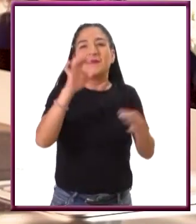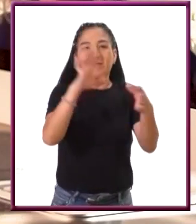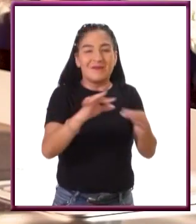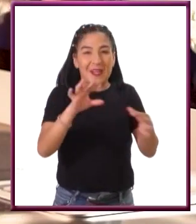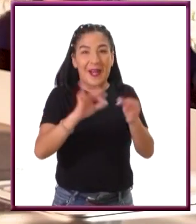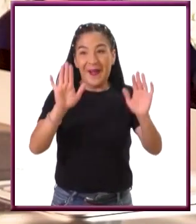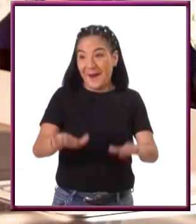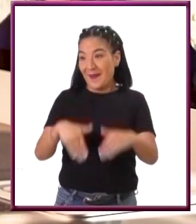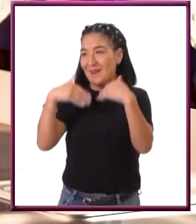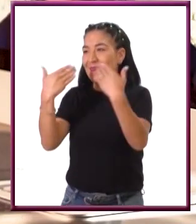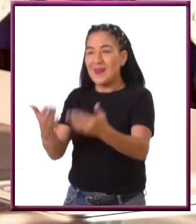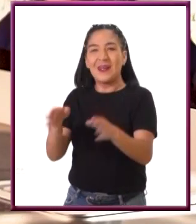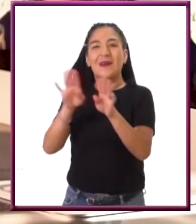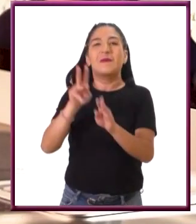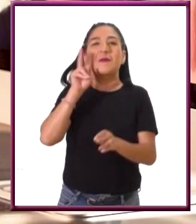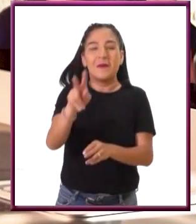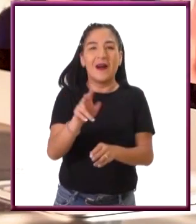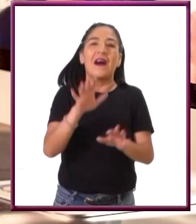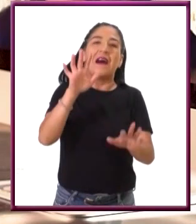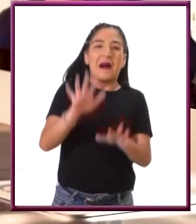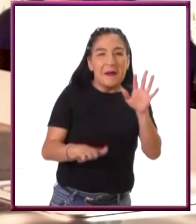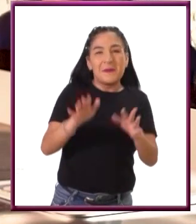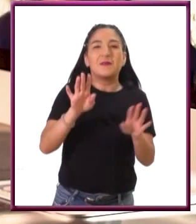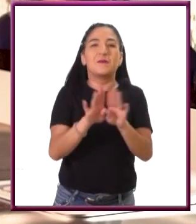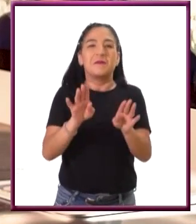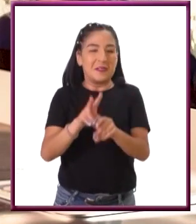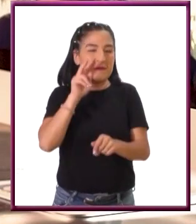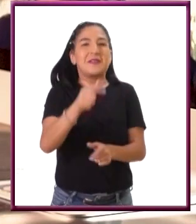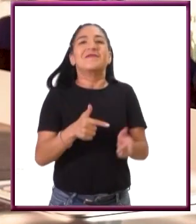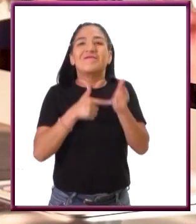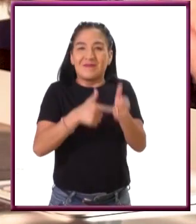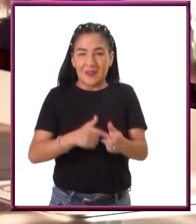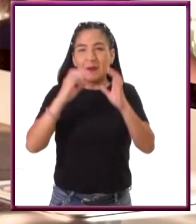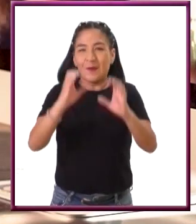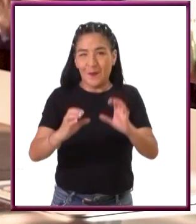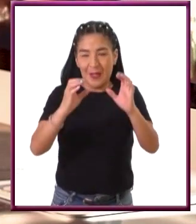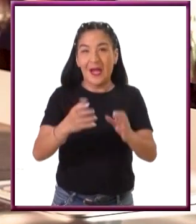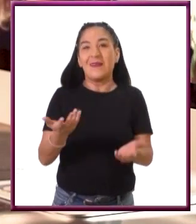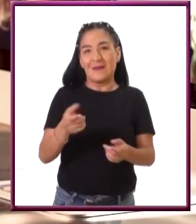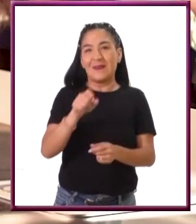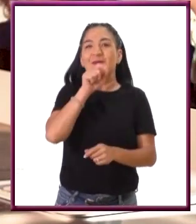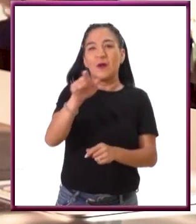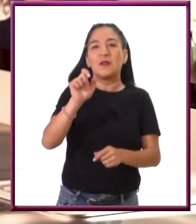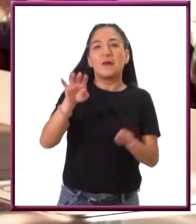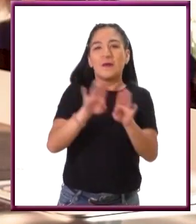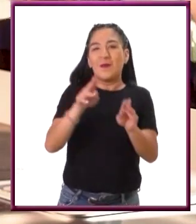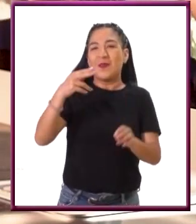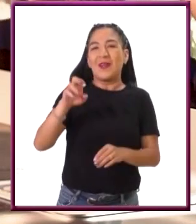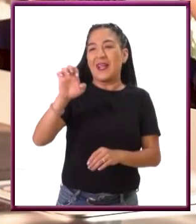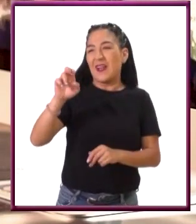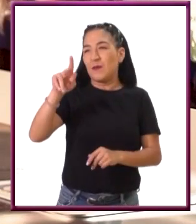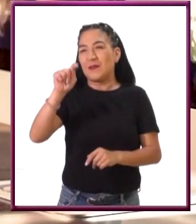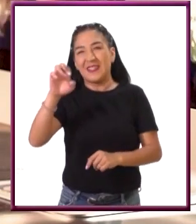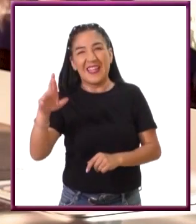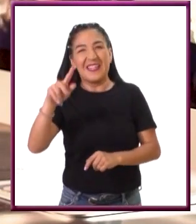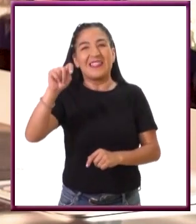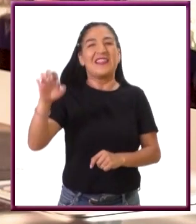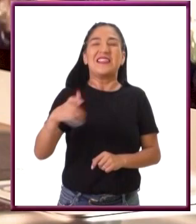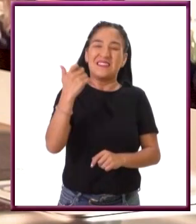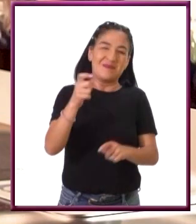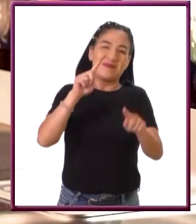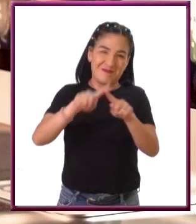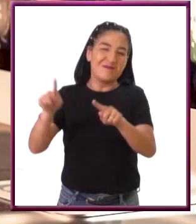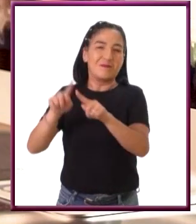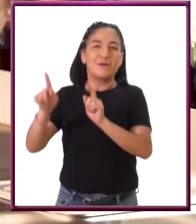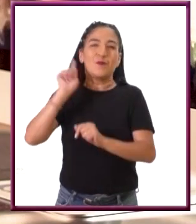llega de fuera de ti, y de una manera u otra lo seguimos conservando, aunque ya no le pongamos de nombre Euterpe y Melpómene